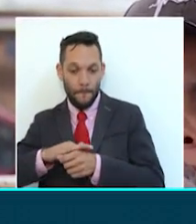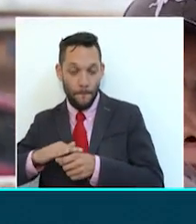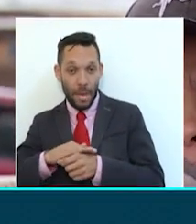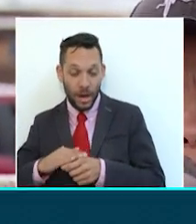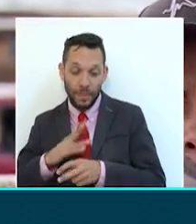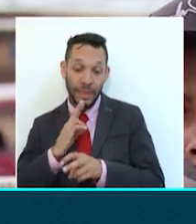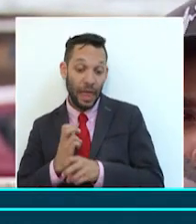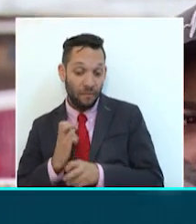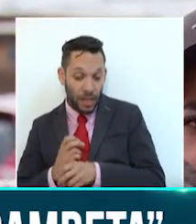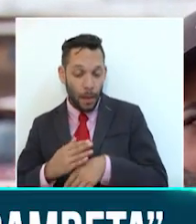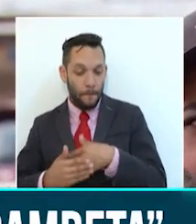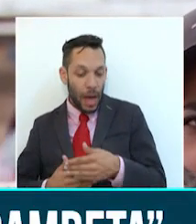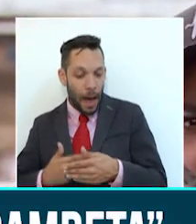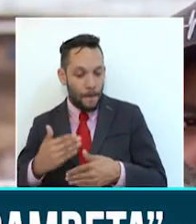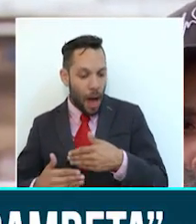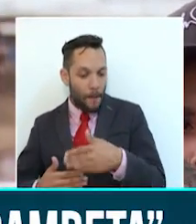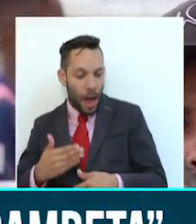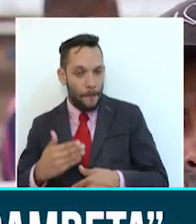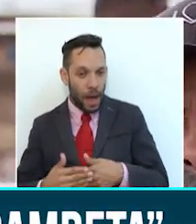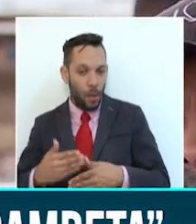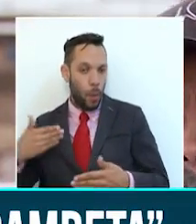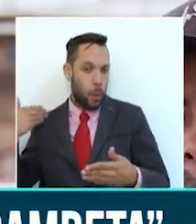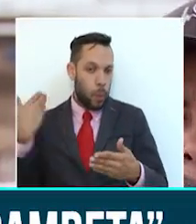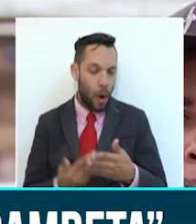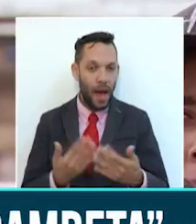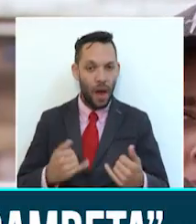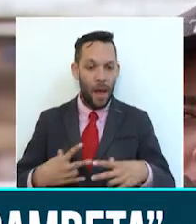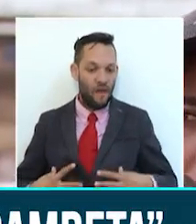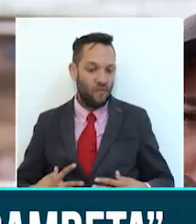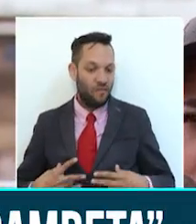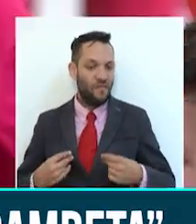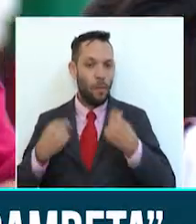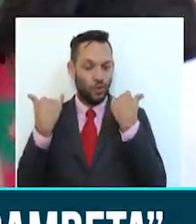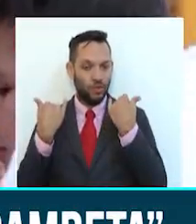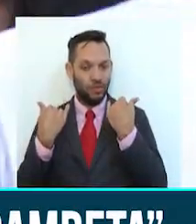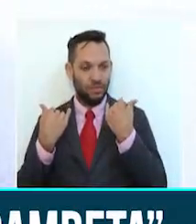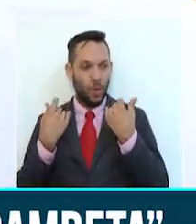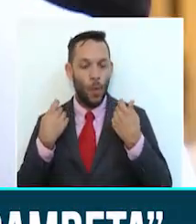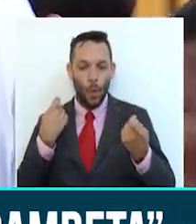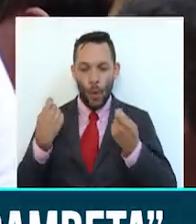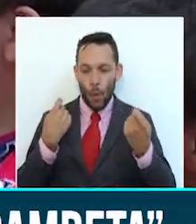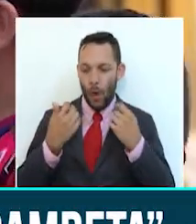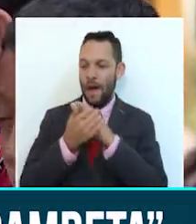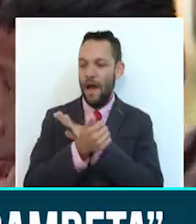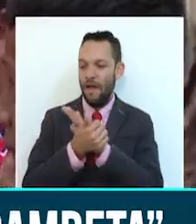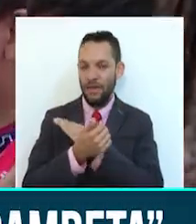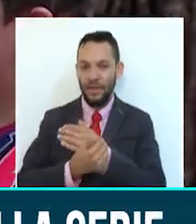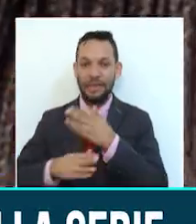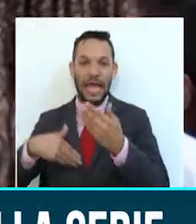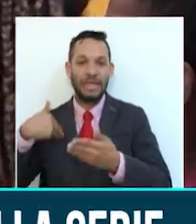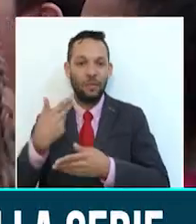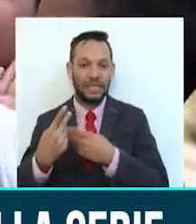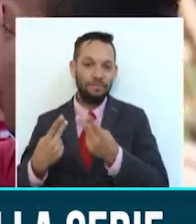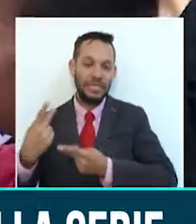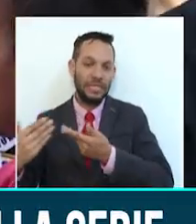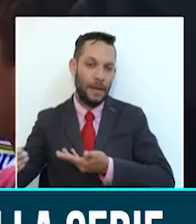las dificultades que suelen pasar a los jóvenes hoy en día para lograr sus sueños, pero que hoy en día logró todos sus objetivos y que hoy llega con una